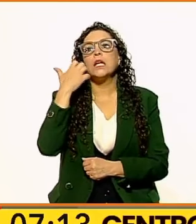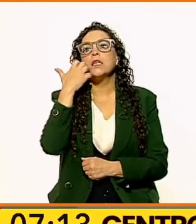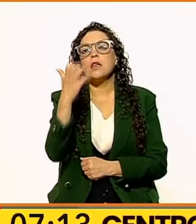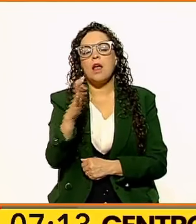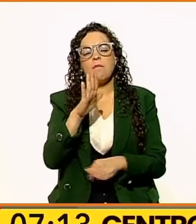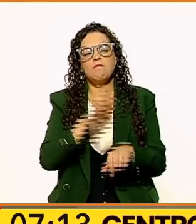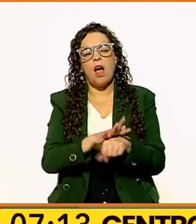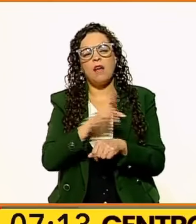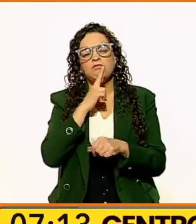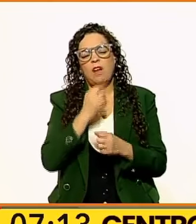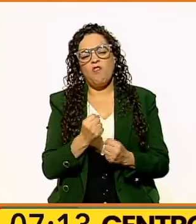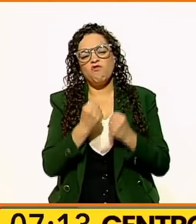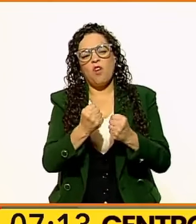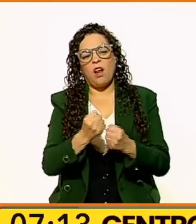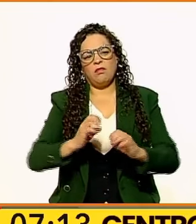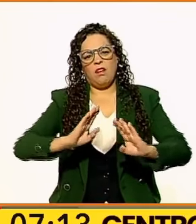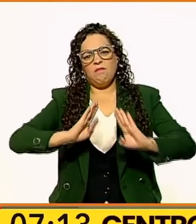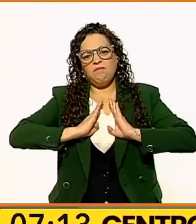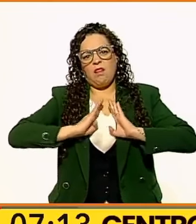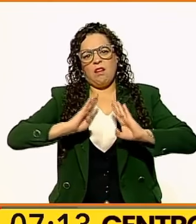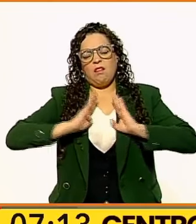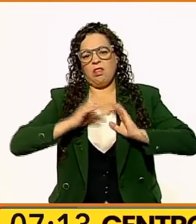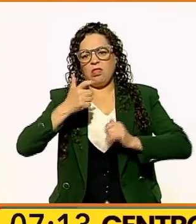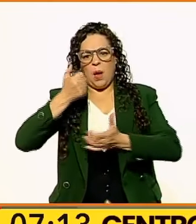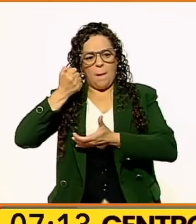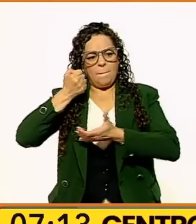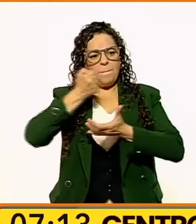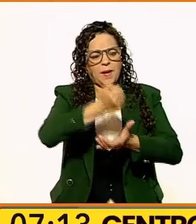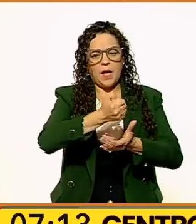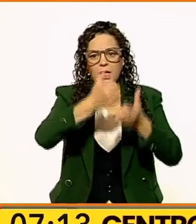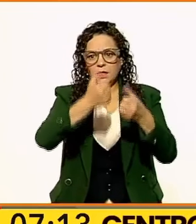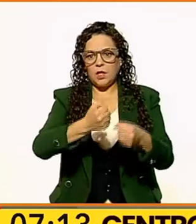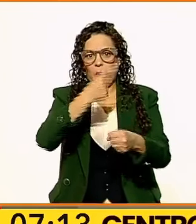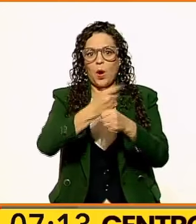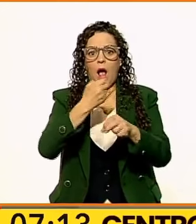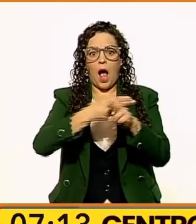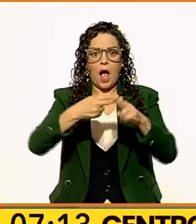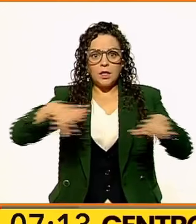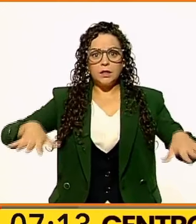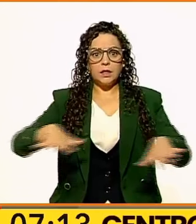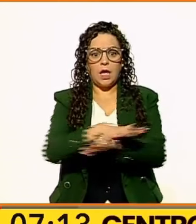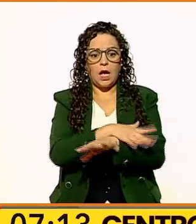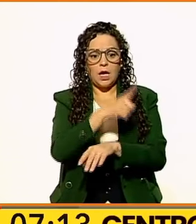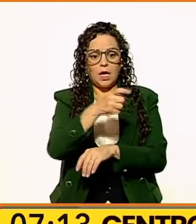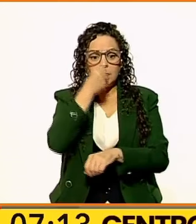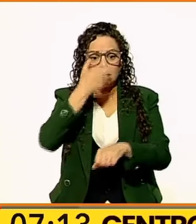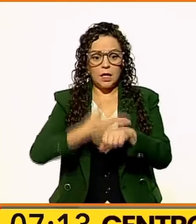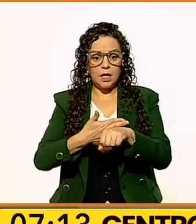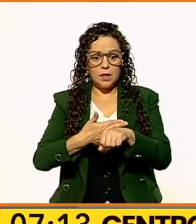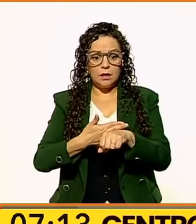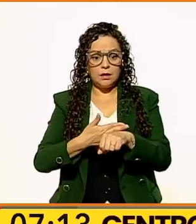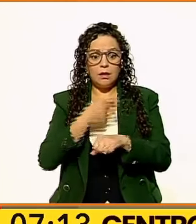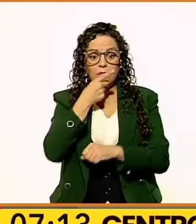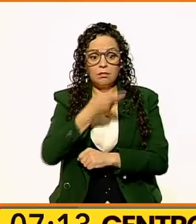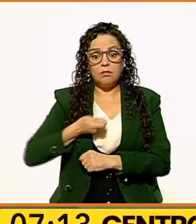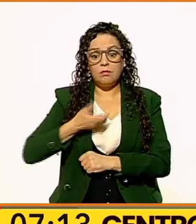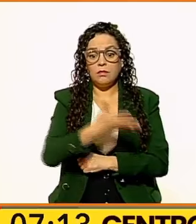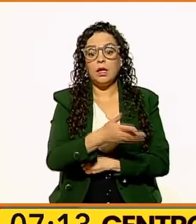enormes recursos en materia de seguridad y defensa, y cambia incluso el nombre de esta secretaría por Secretaría de Guerra.